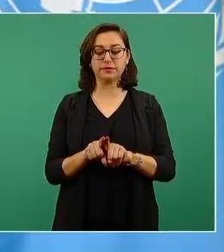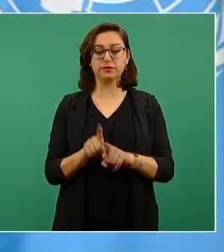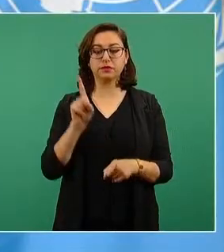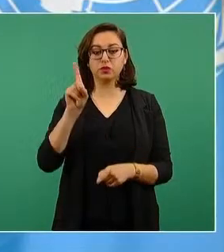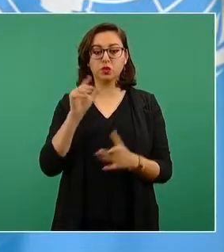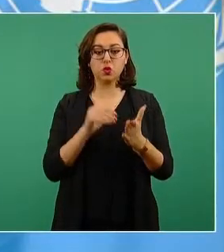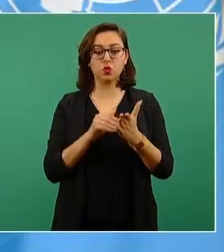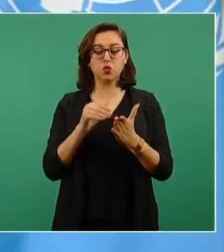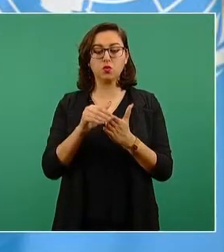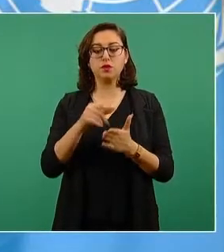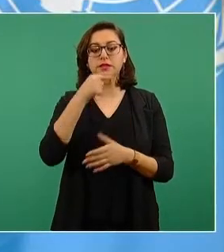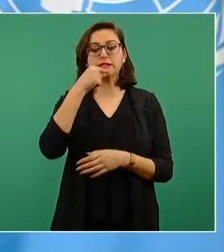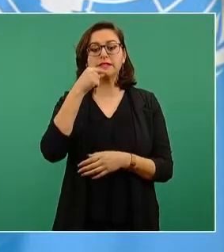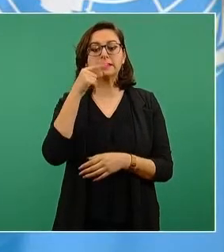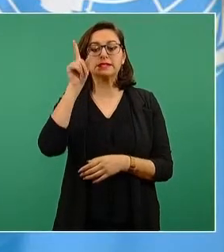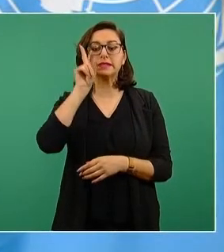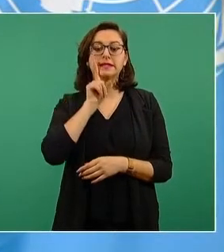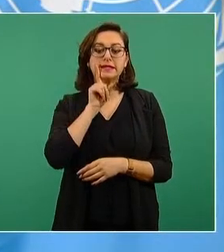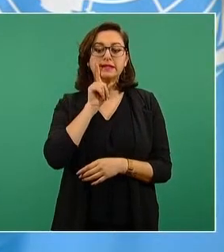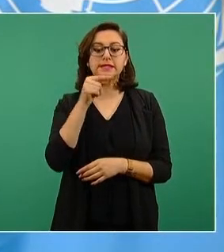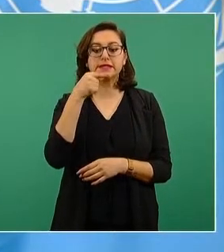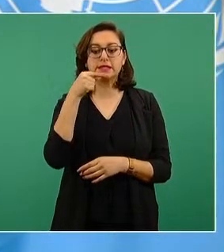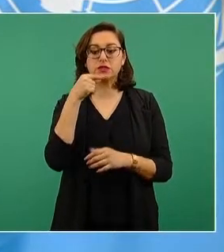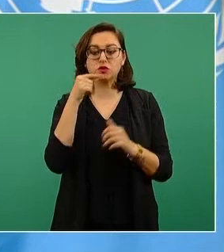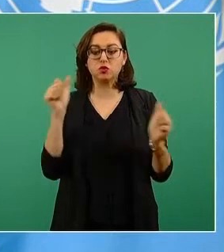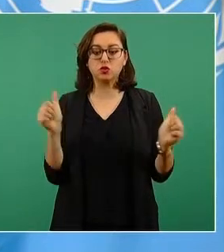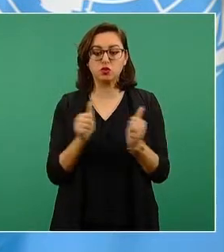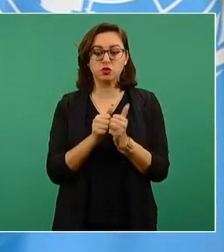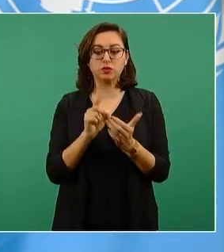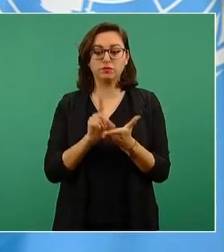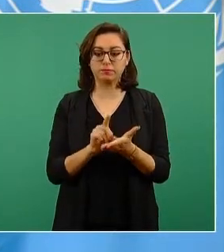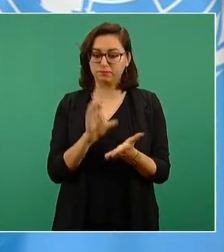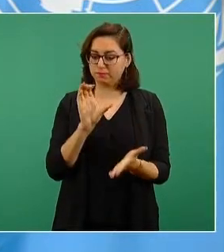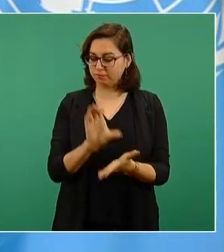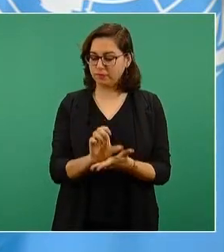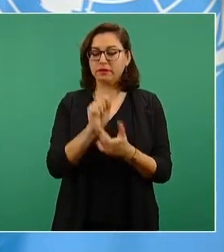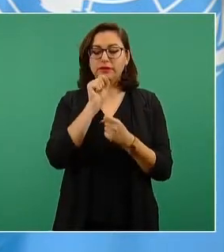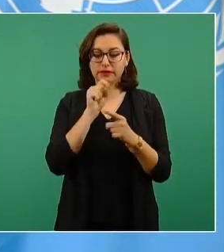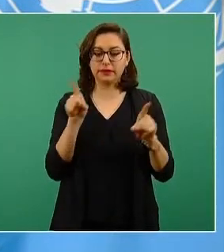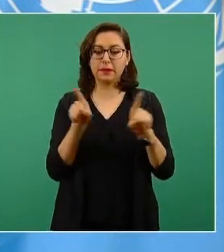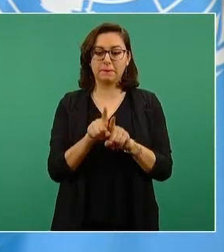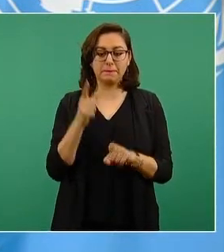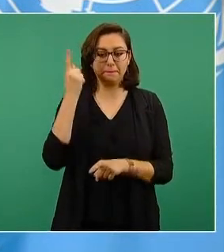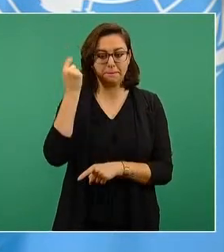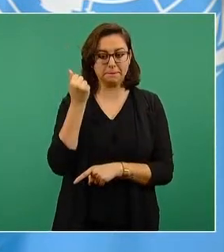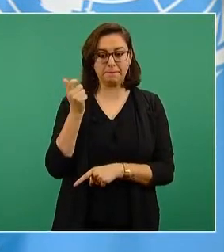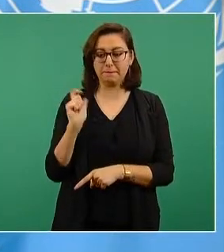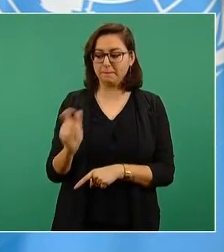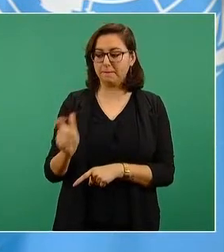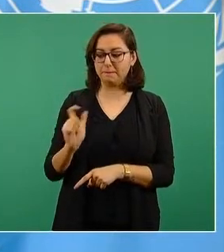1 millón de niñas y niños con discapacidad reciben pensión.